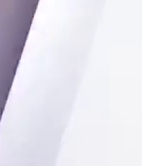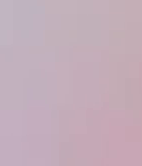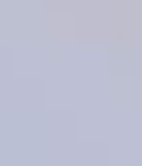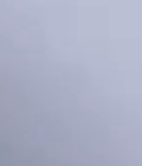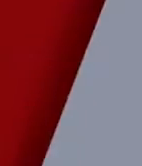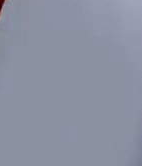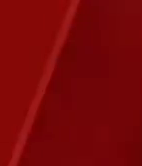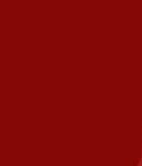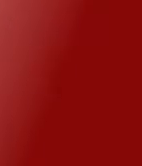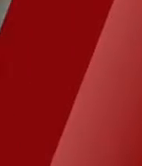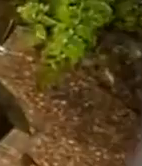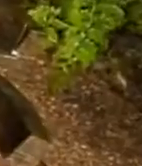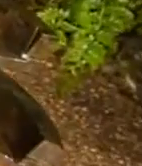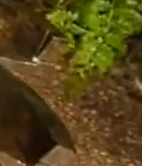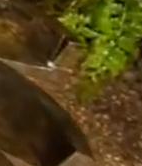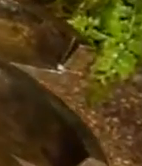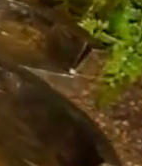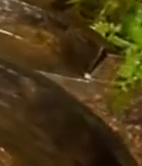cuidando al planeta.